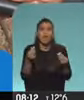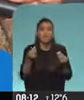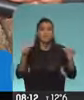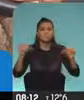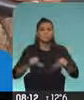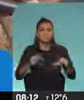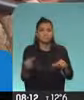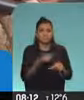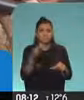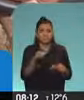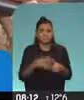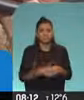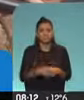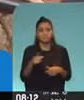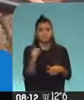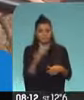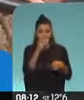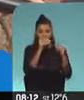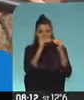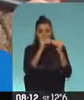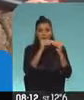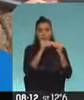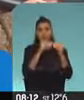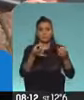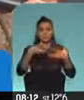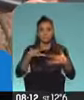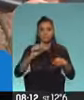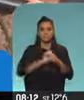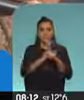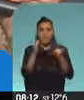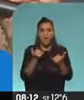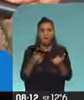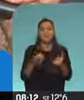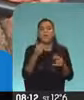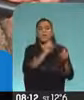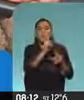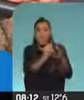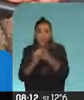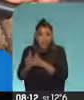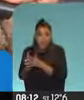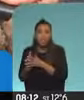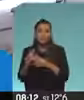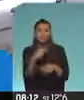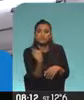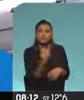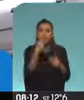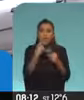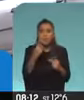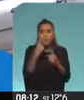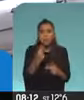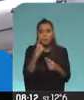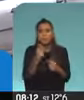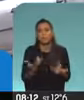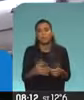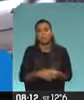calidad. Tenemos compañeros que están contagiados, compañeros que están aislados. Venimos reclamando. Se